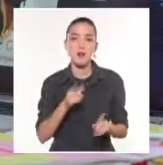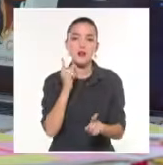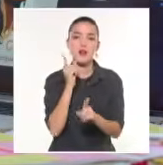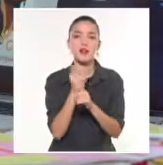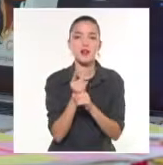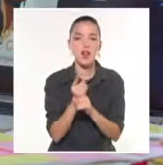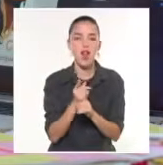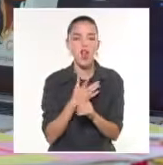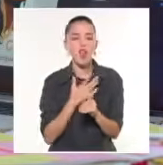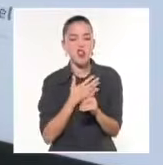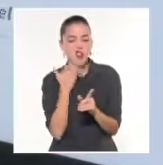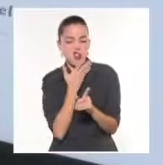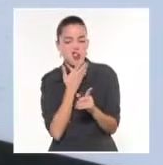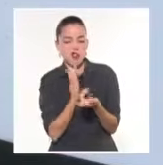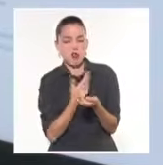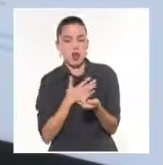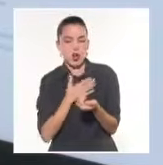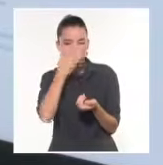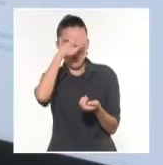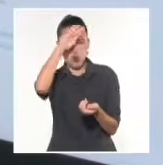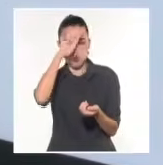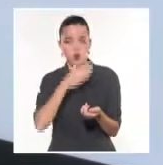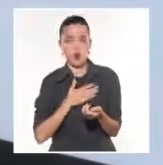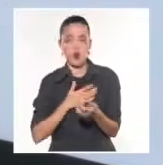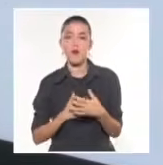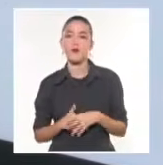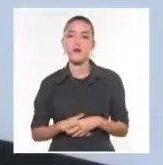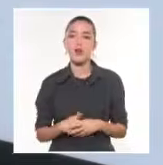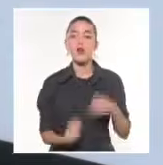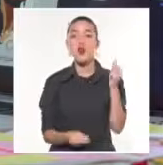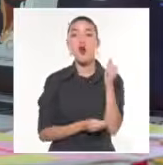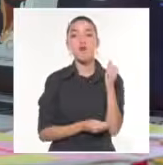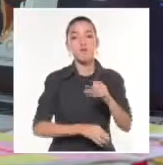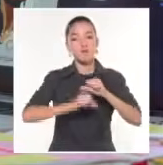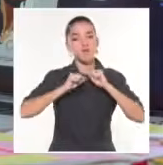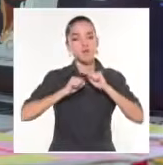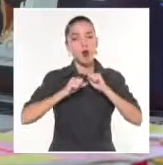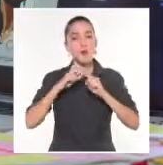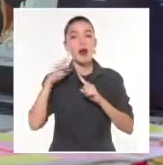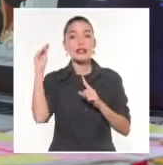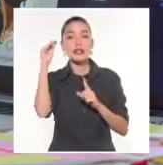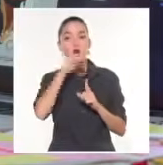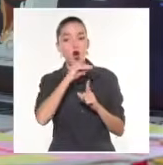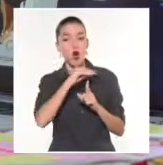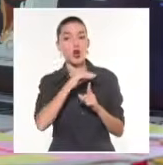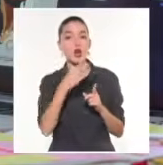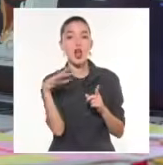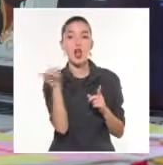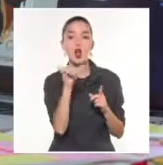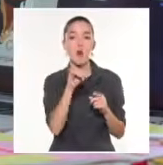nosotros y de cierta manera nos empodera, no solo tecnológicamente hablando, sino que